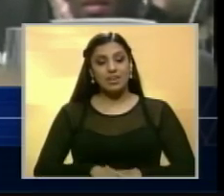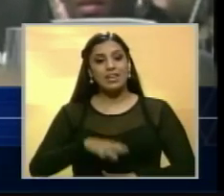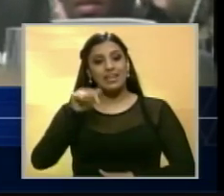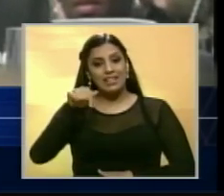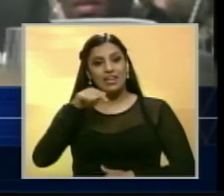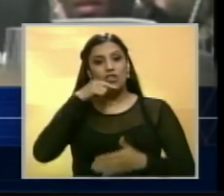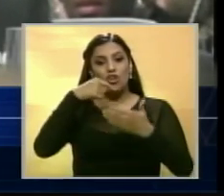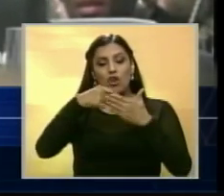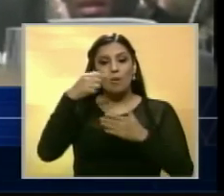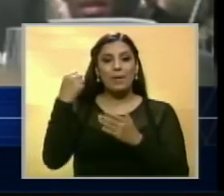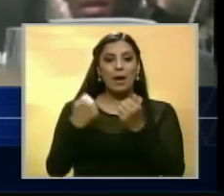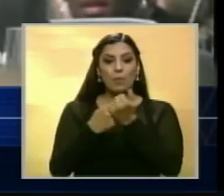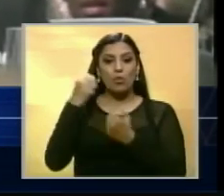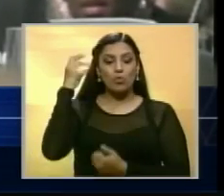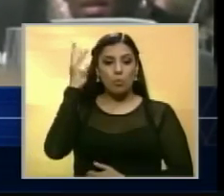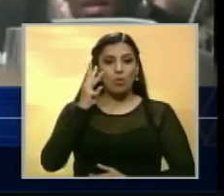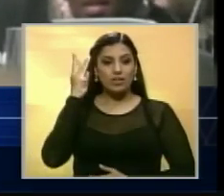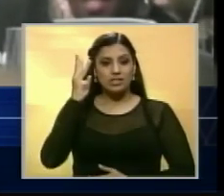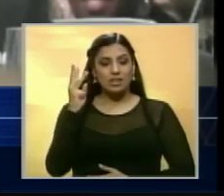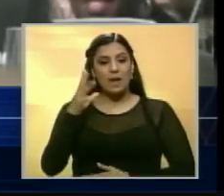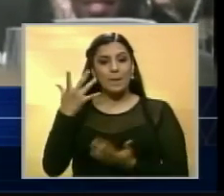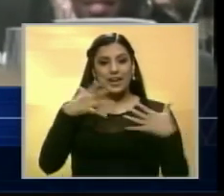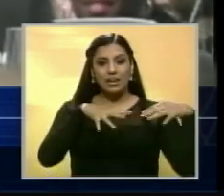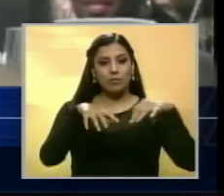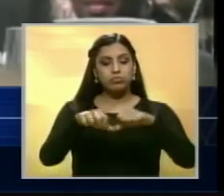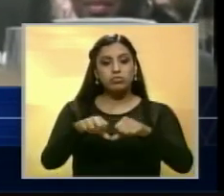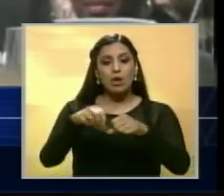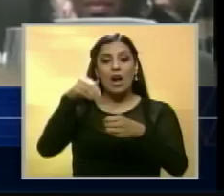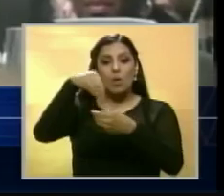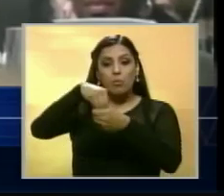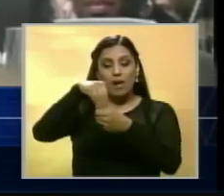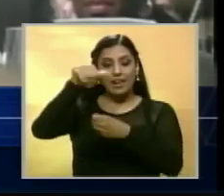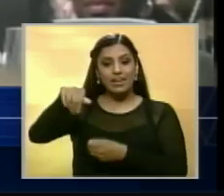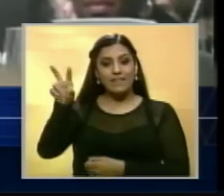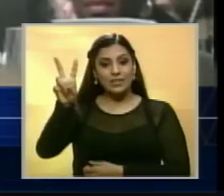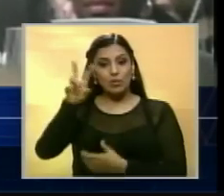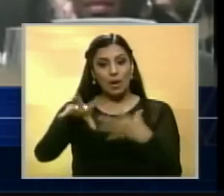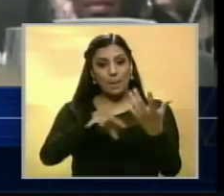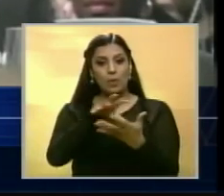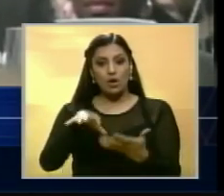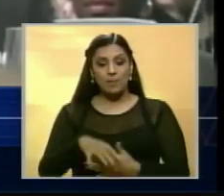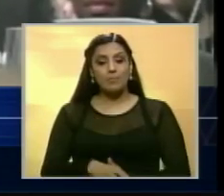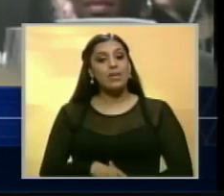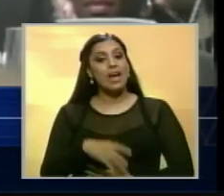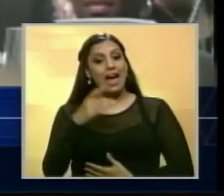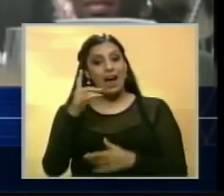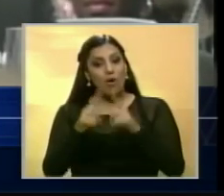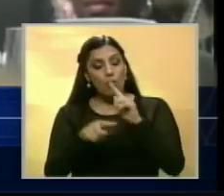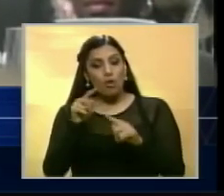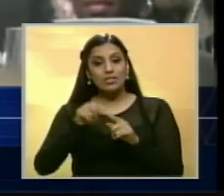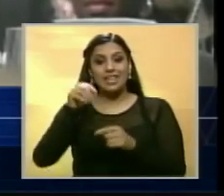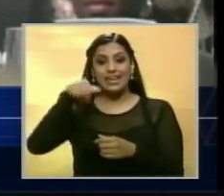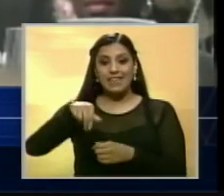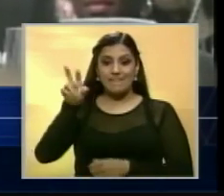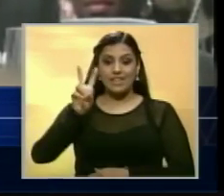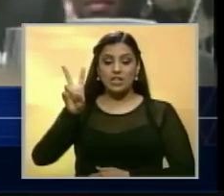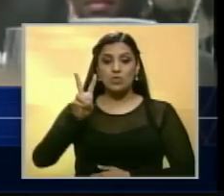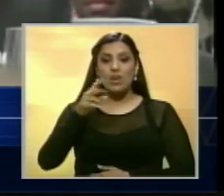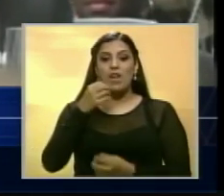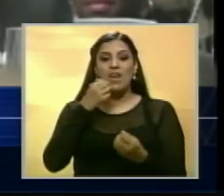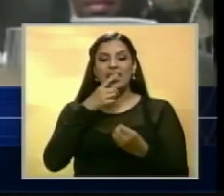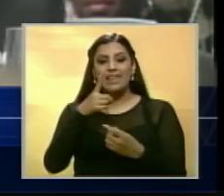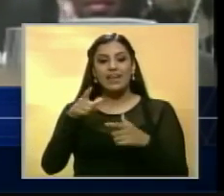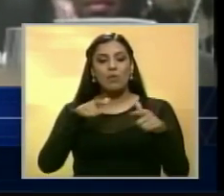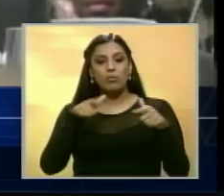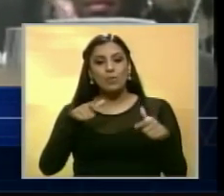Estás en la nómina de Washington para intervenir en los asuntos internos de Venezuela. Los asuntos internos de Venezuela los